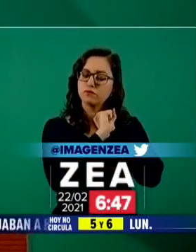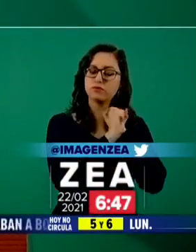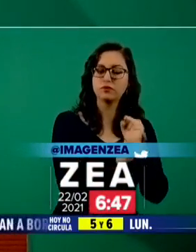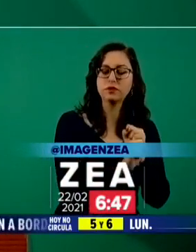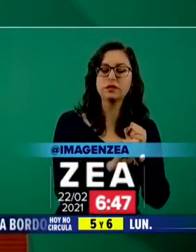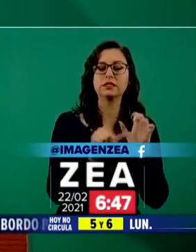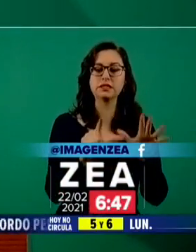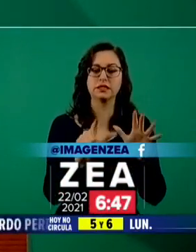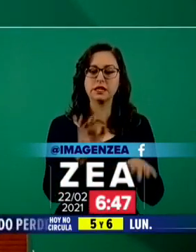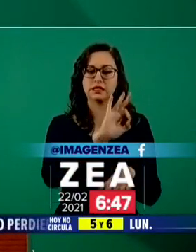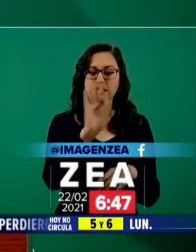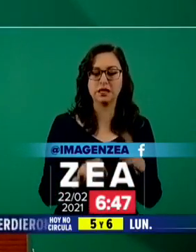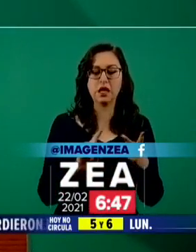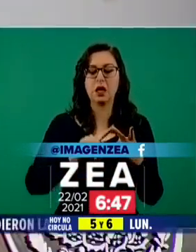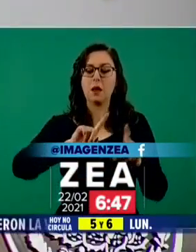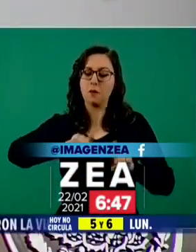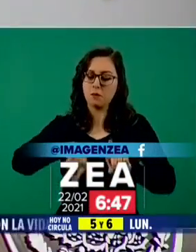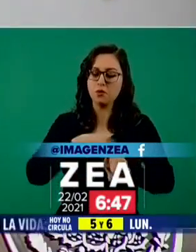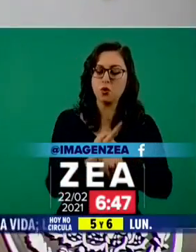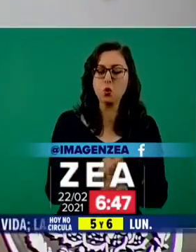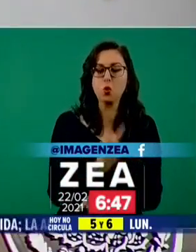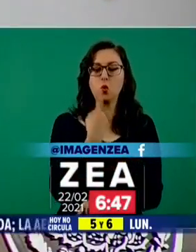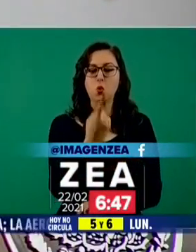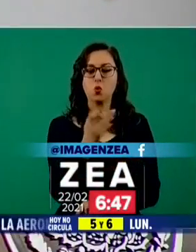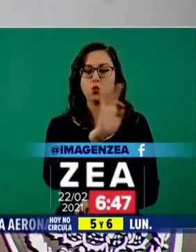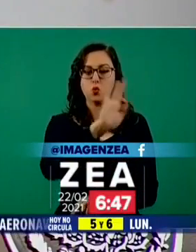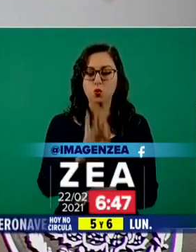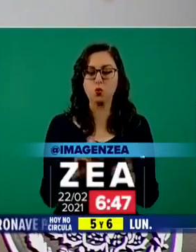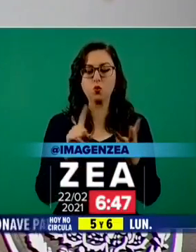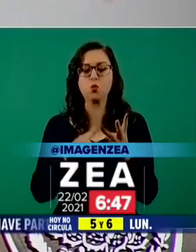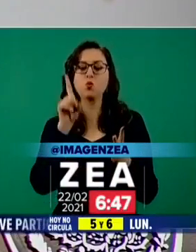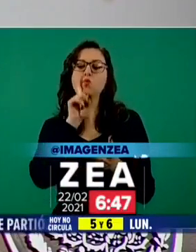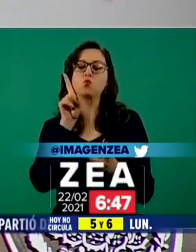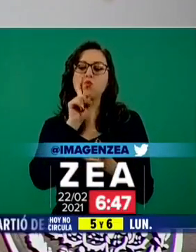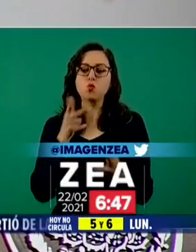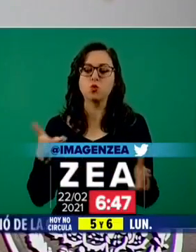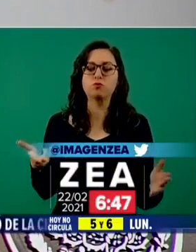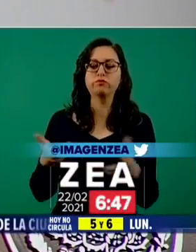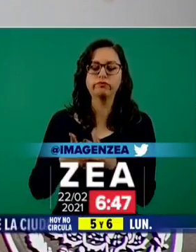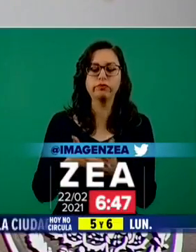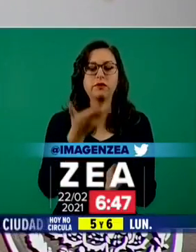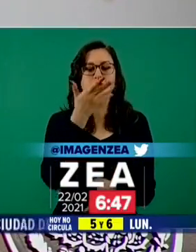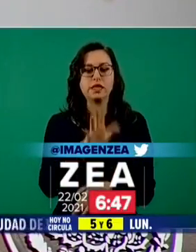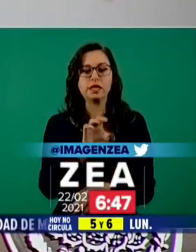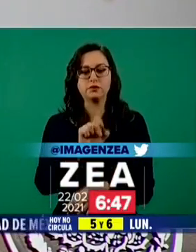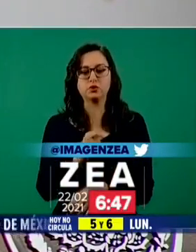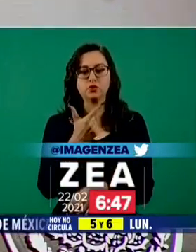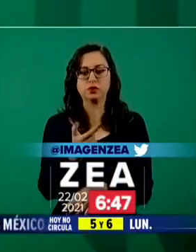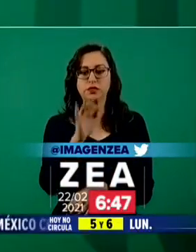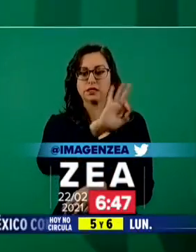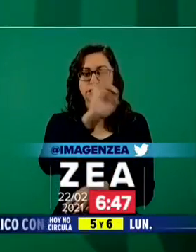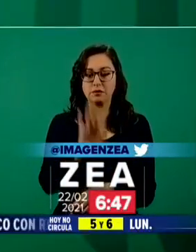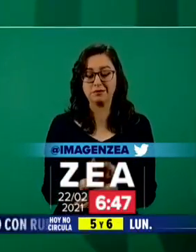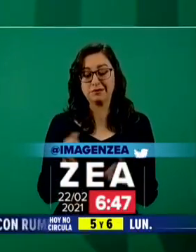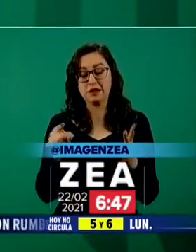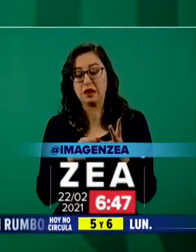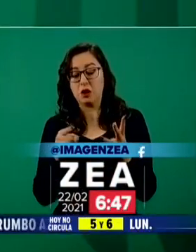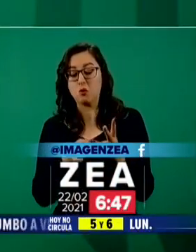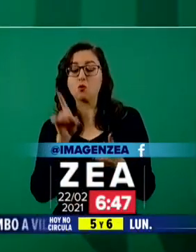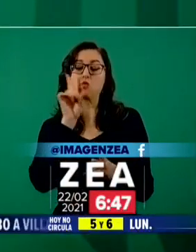violación uno por ciento y el feminicidio bajo 10.7 por ciento este último además